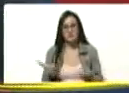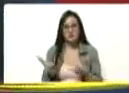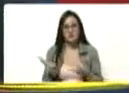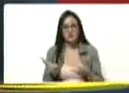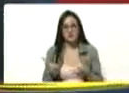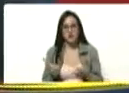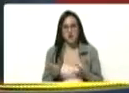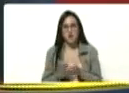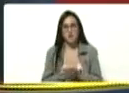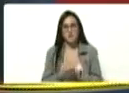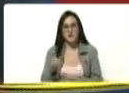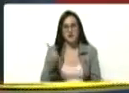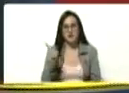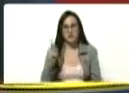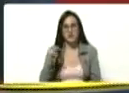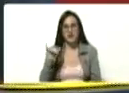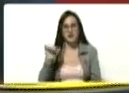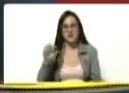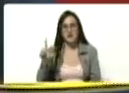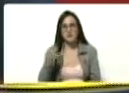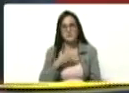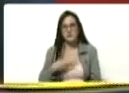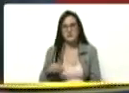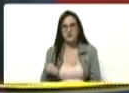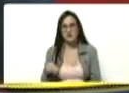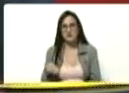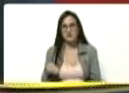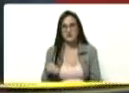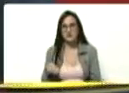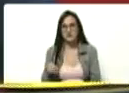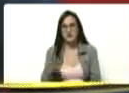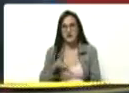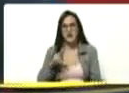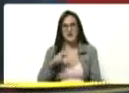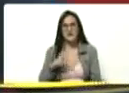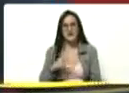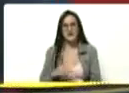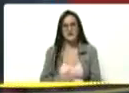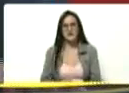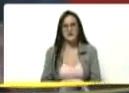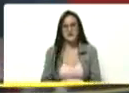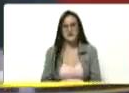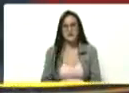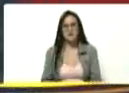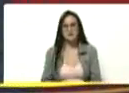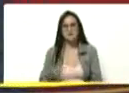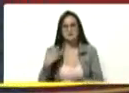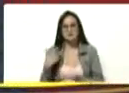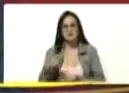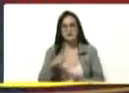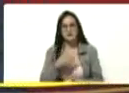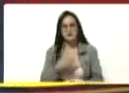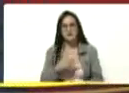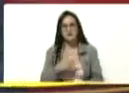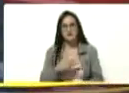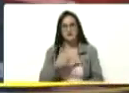al compañero Daniel Ortega Saavedra, presidente de la República de Nicaragua, a dirigirme la palabra.